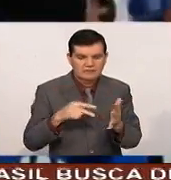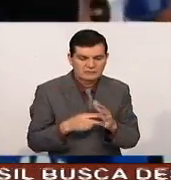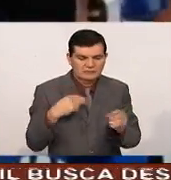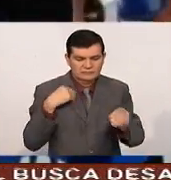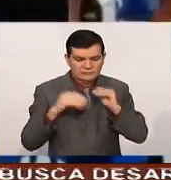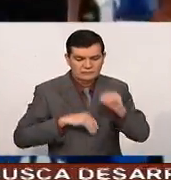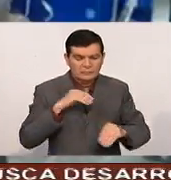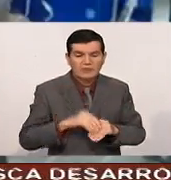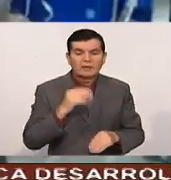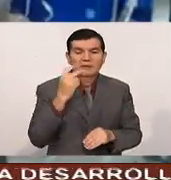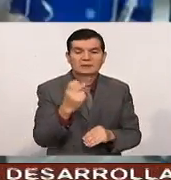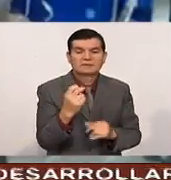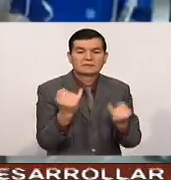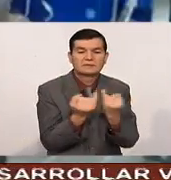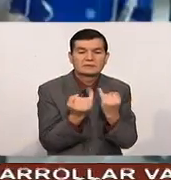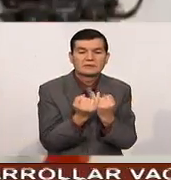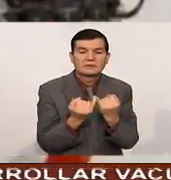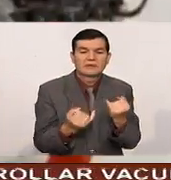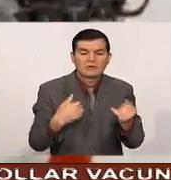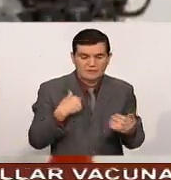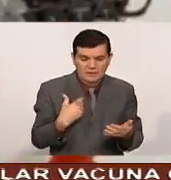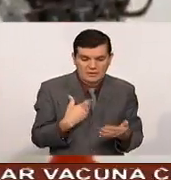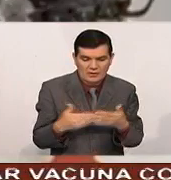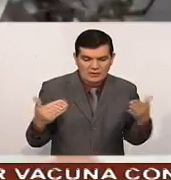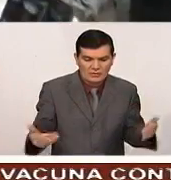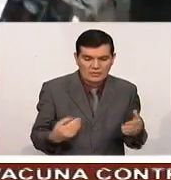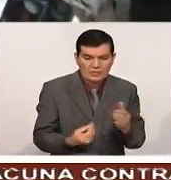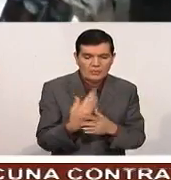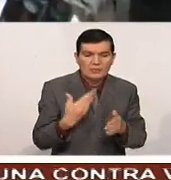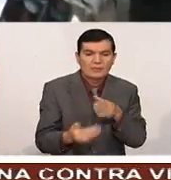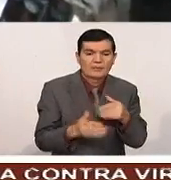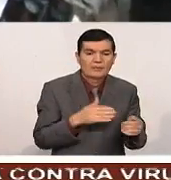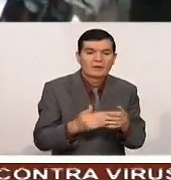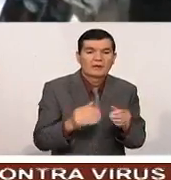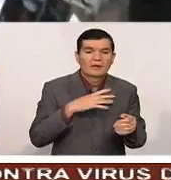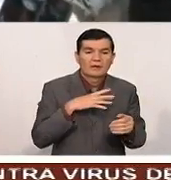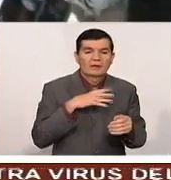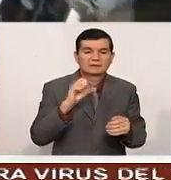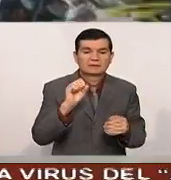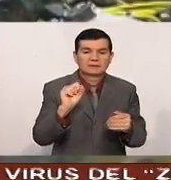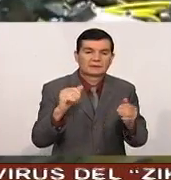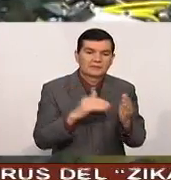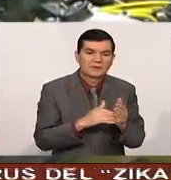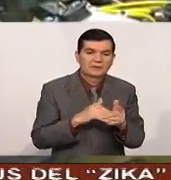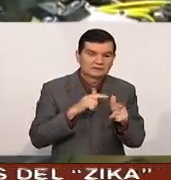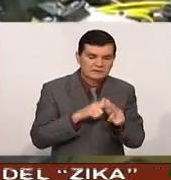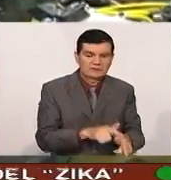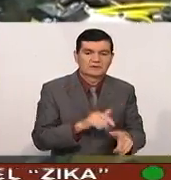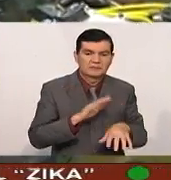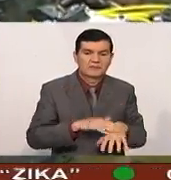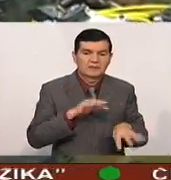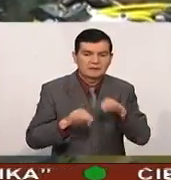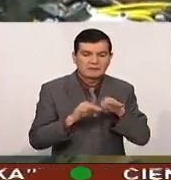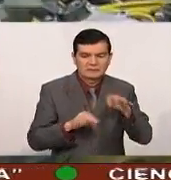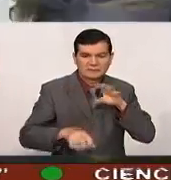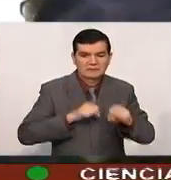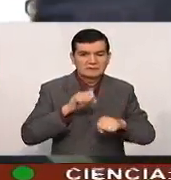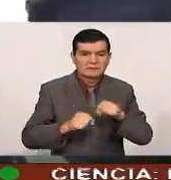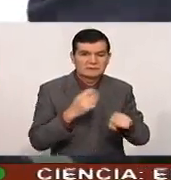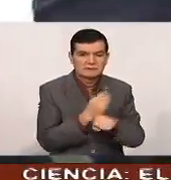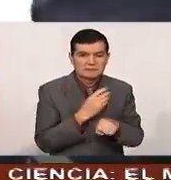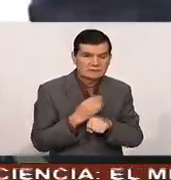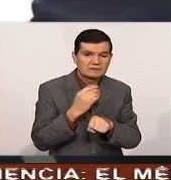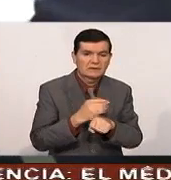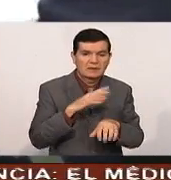Claro. Entonces, hoy en día en este sector prácticamente hay 60,000 puestos de trabajo y siguen creciendo con las nuevas armadoras,